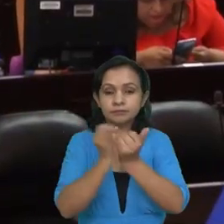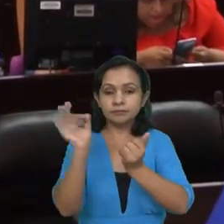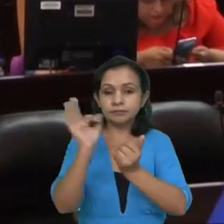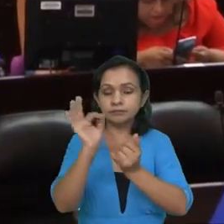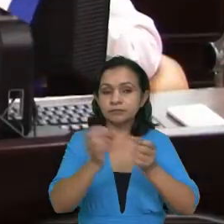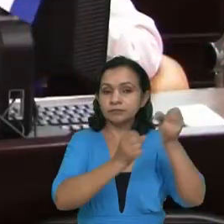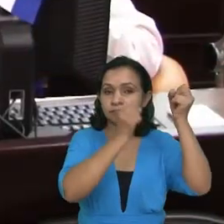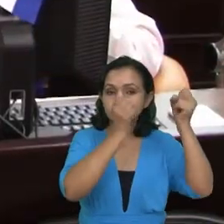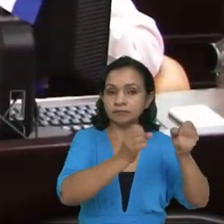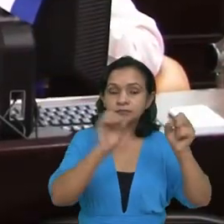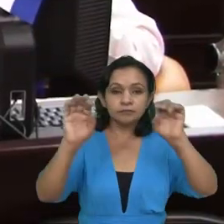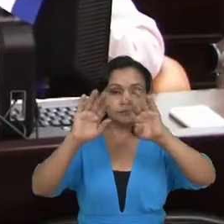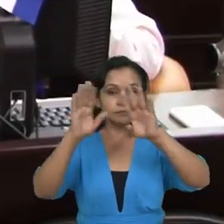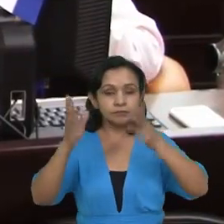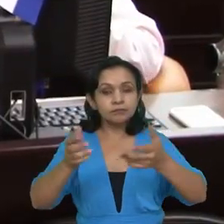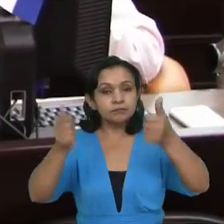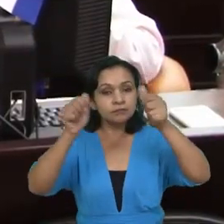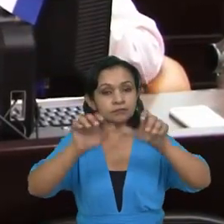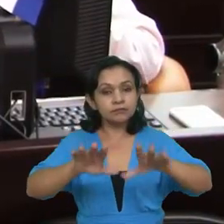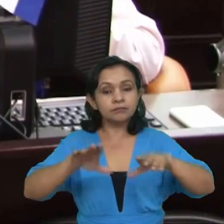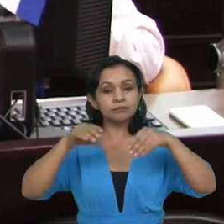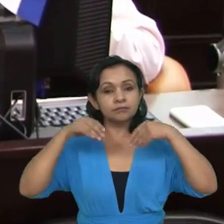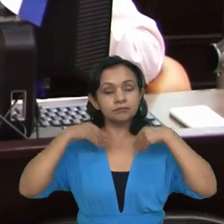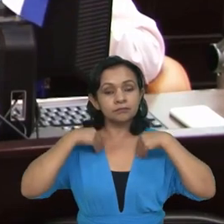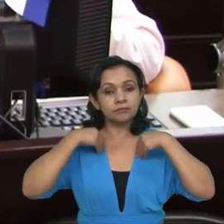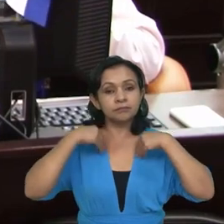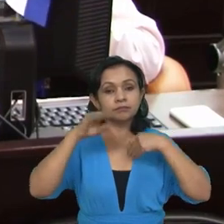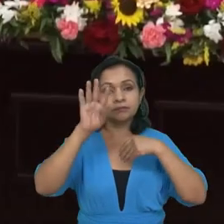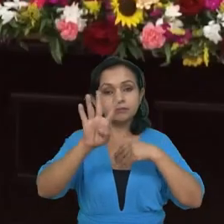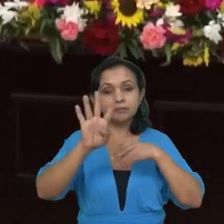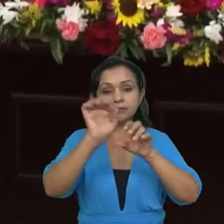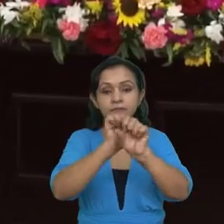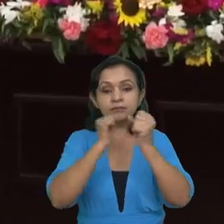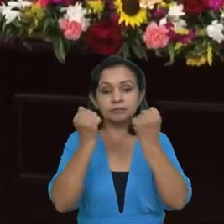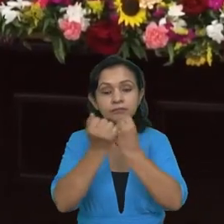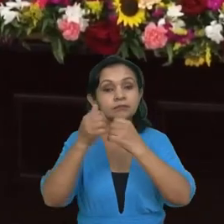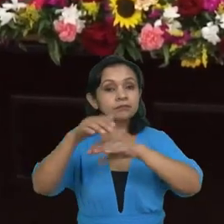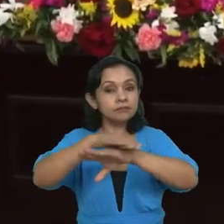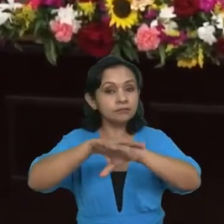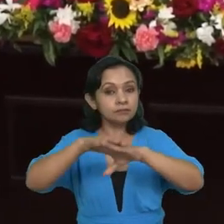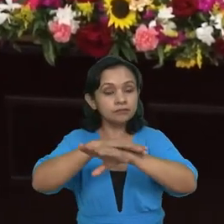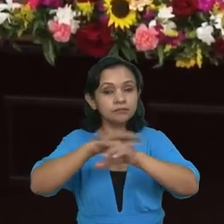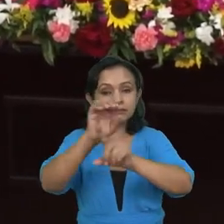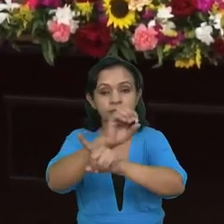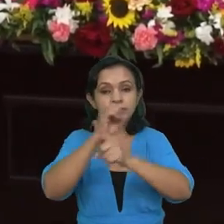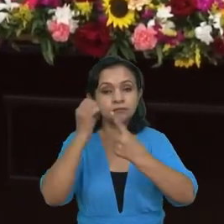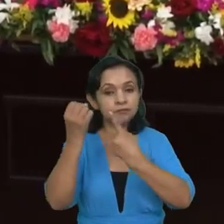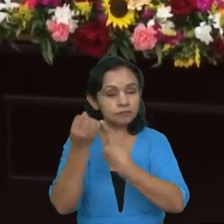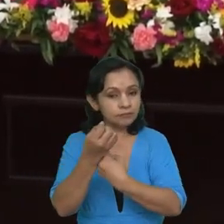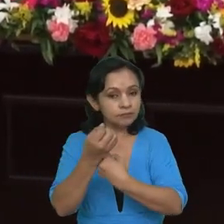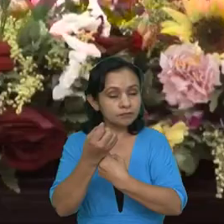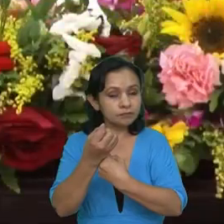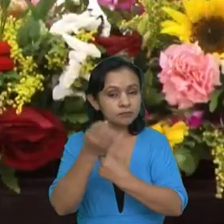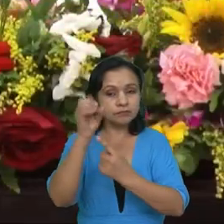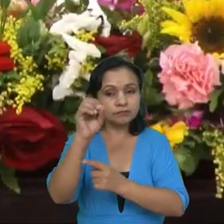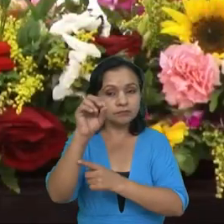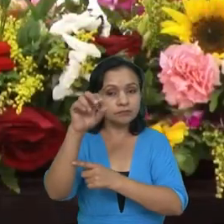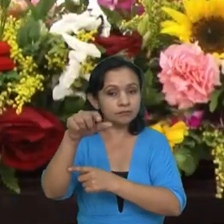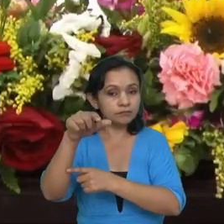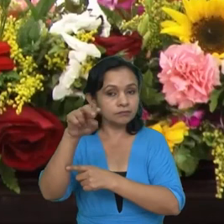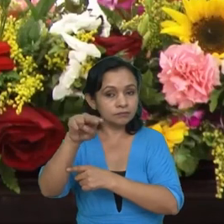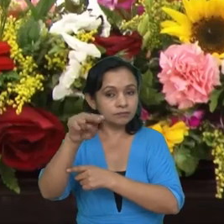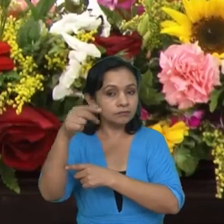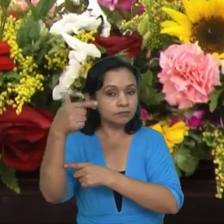legisladores aprobaron el otorgamiento de cuatro personalidades jurídicas a organizaciones no gubernamentales que trabajan